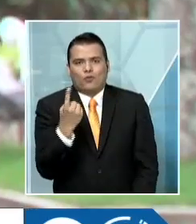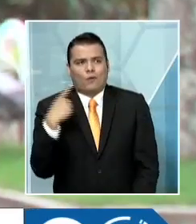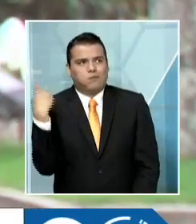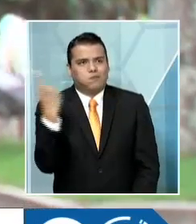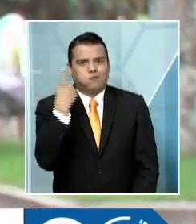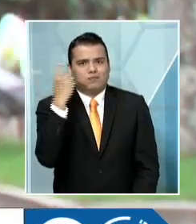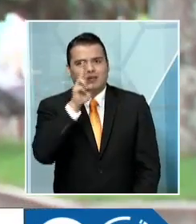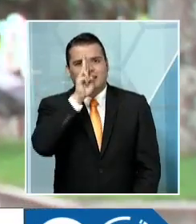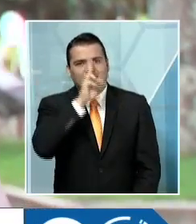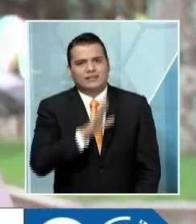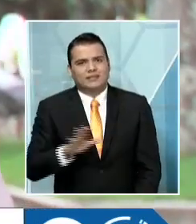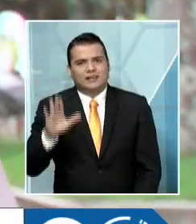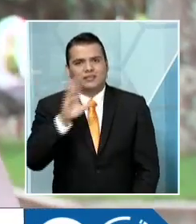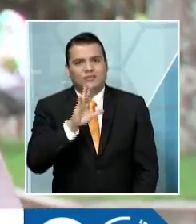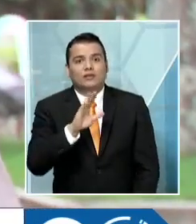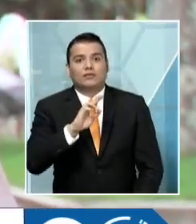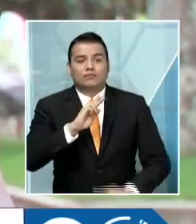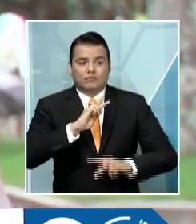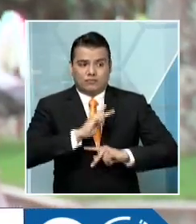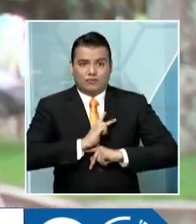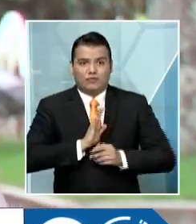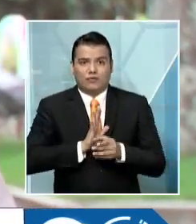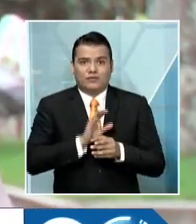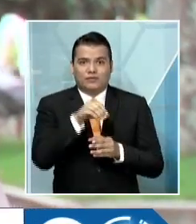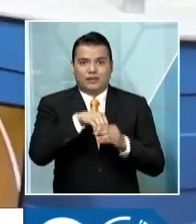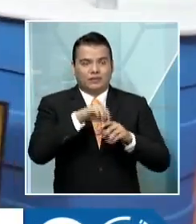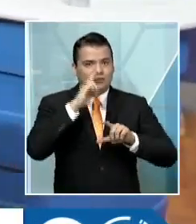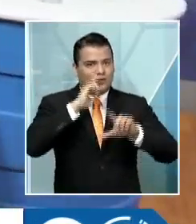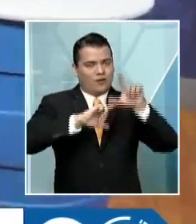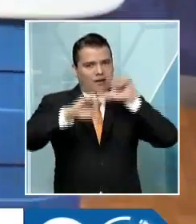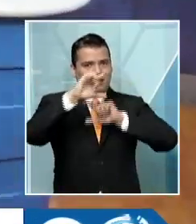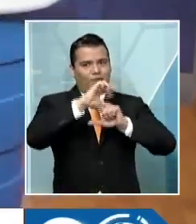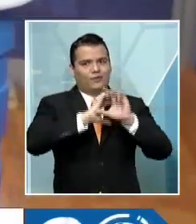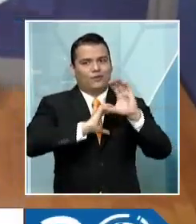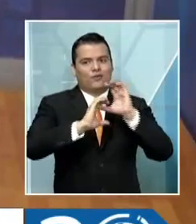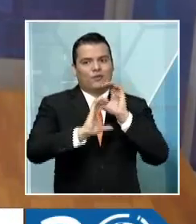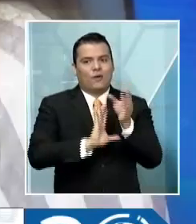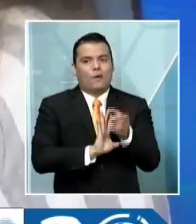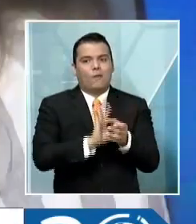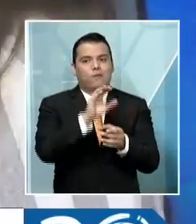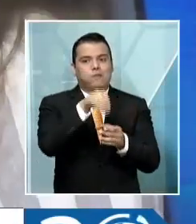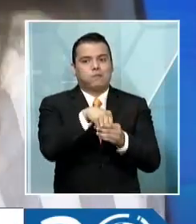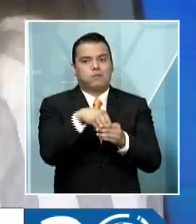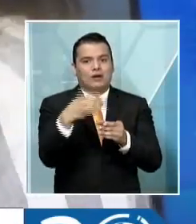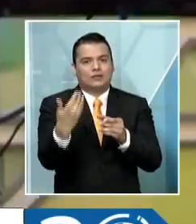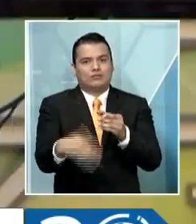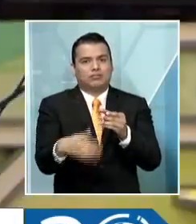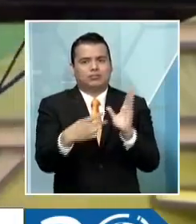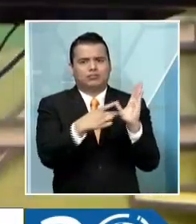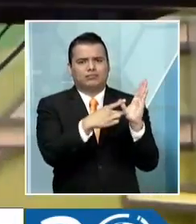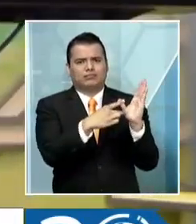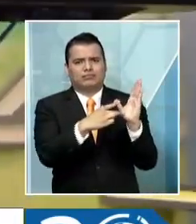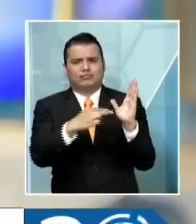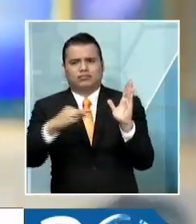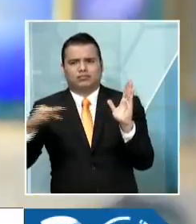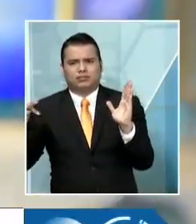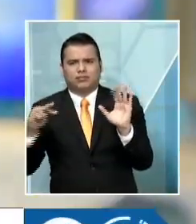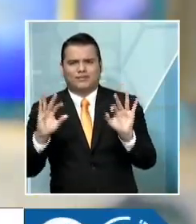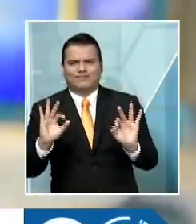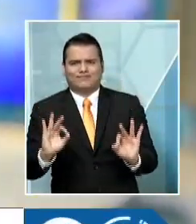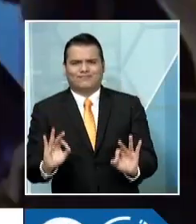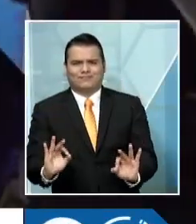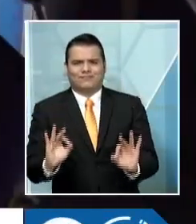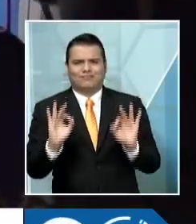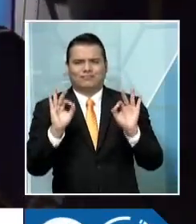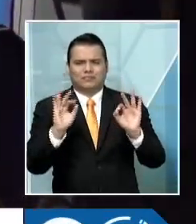del país que, teniendo un laboratorio de esta naturaleza y con la tecnología de punta,